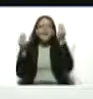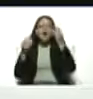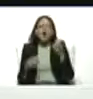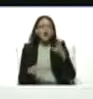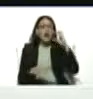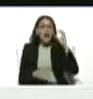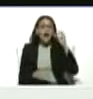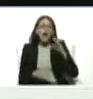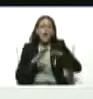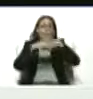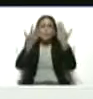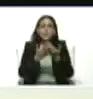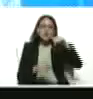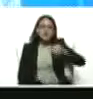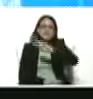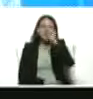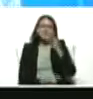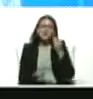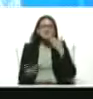Gracias.